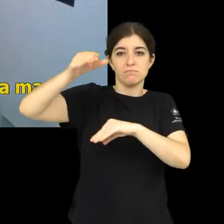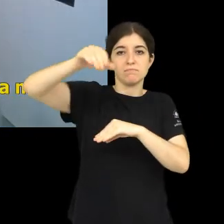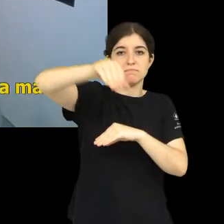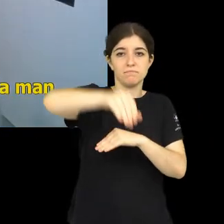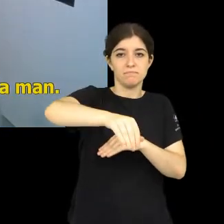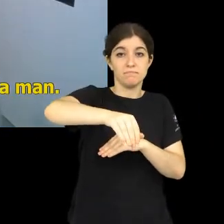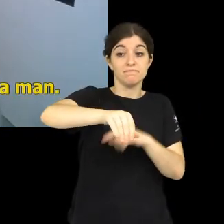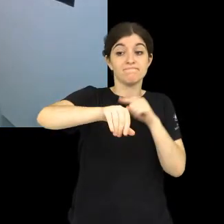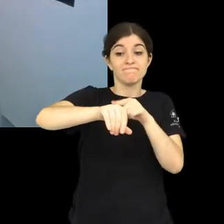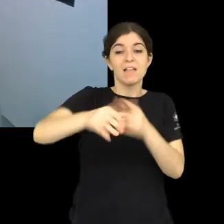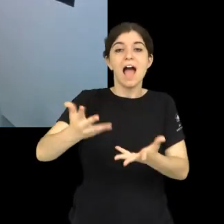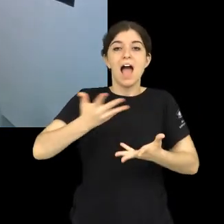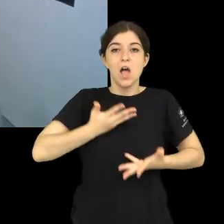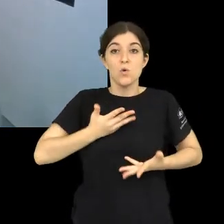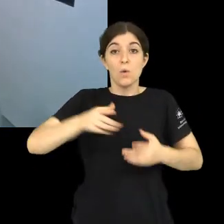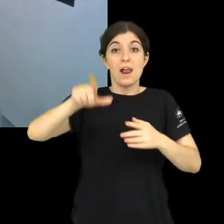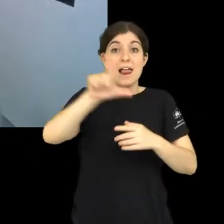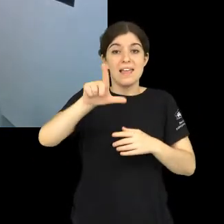mano.